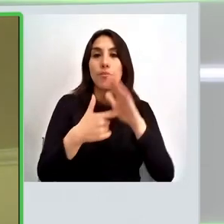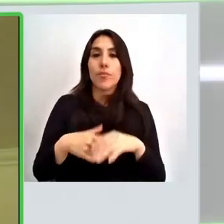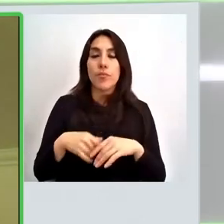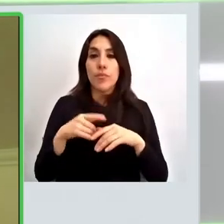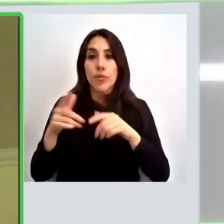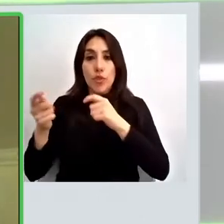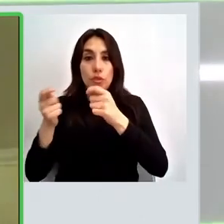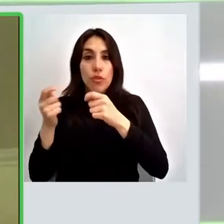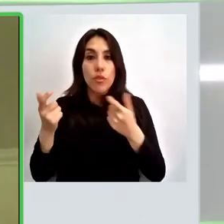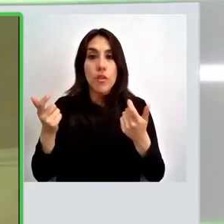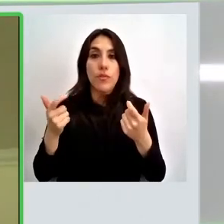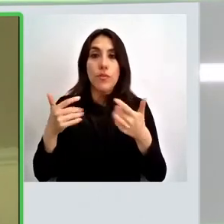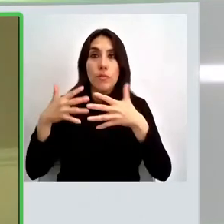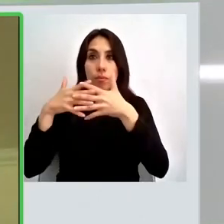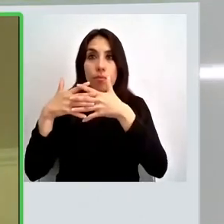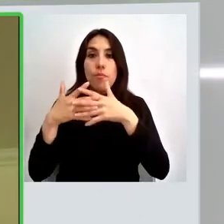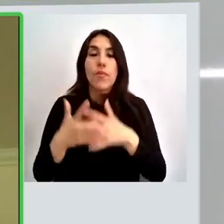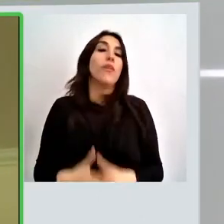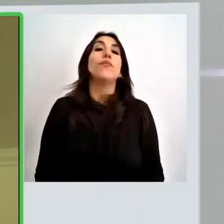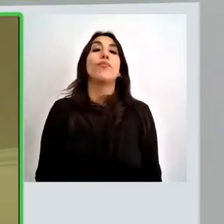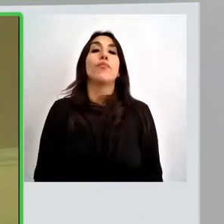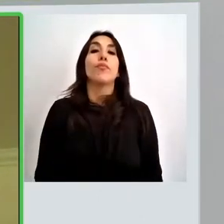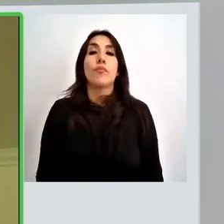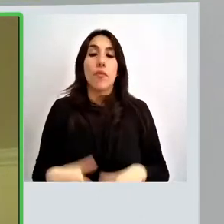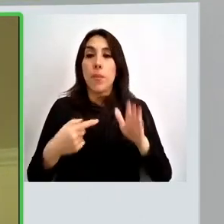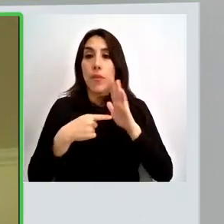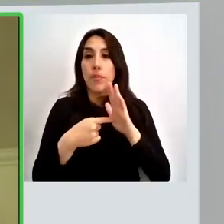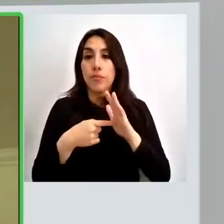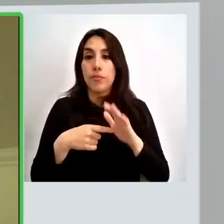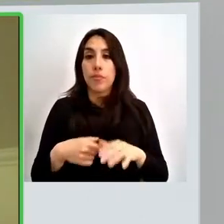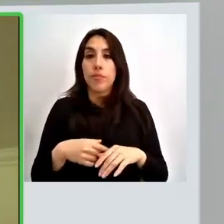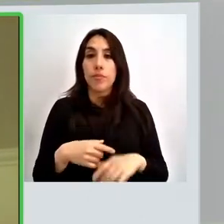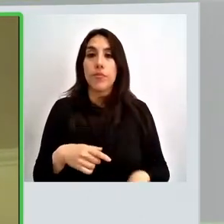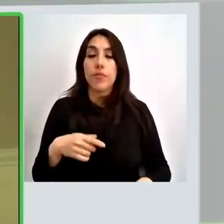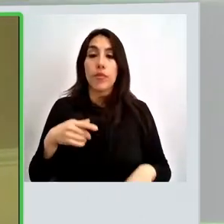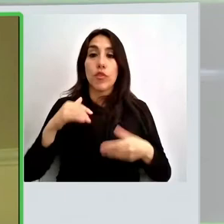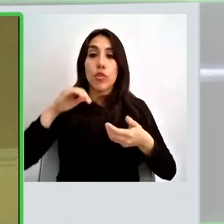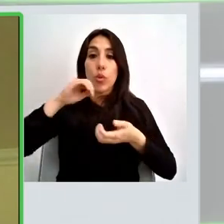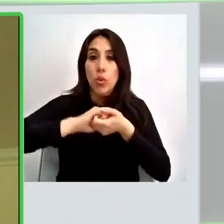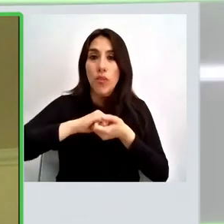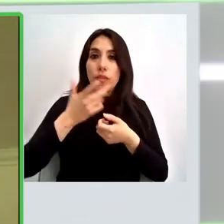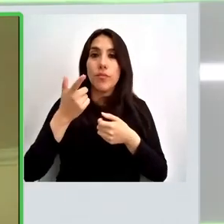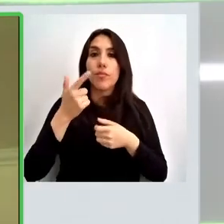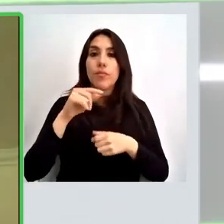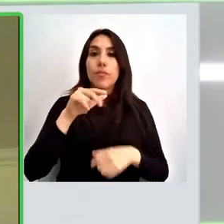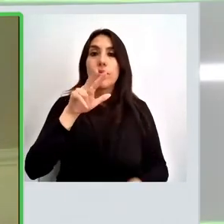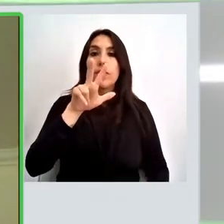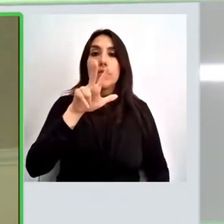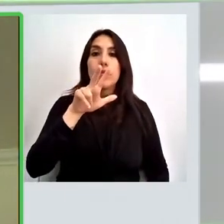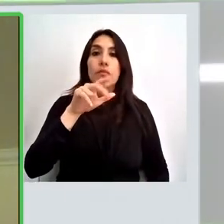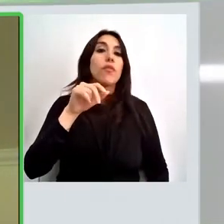por ejemplo las farmacias world wind es una farmacia de una empresa internacional